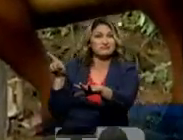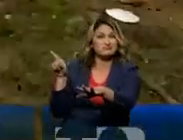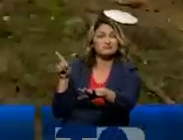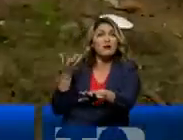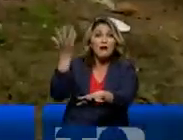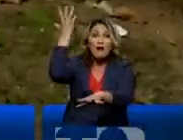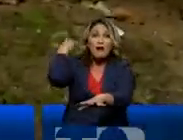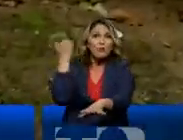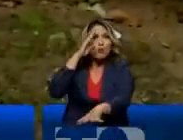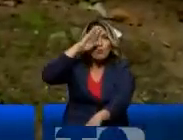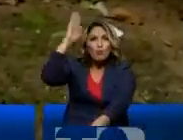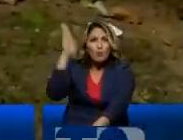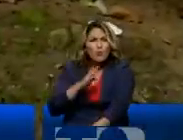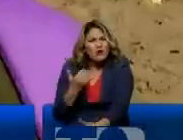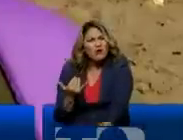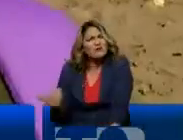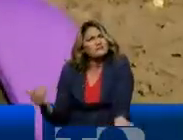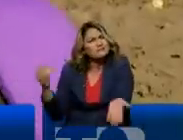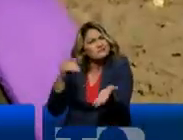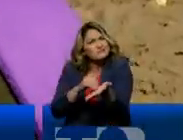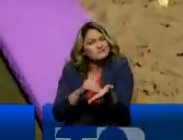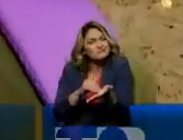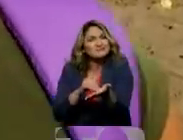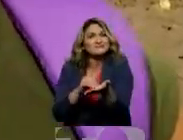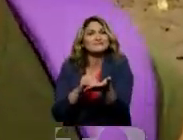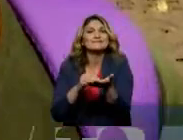varios años, aseguran sus habitantes. Estado